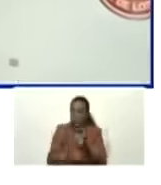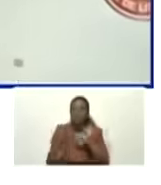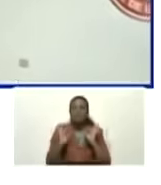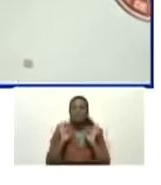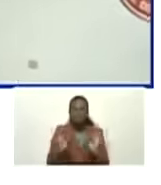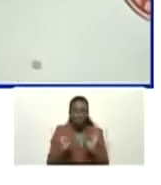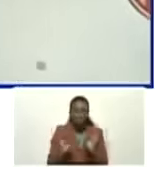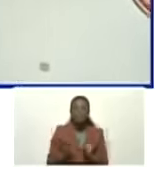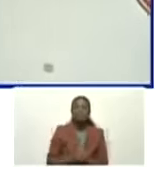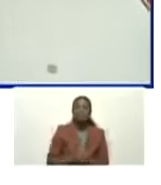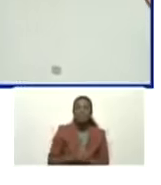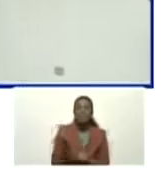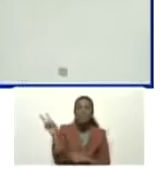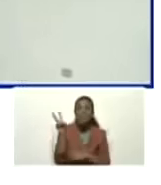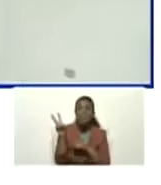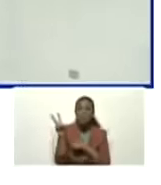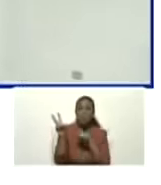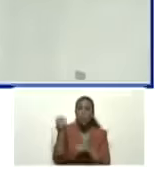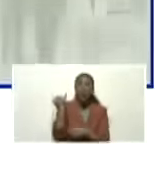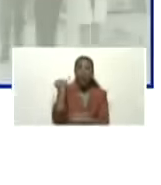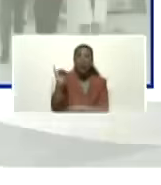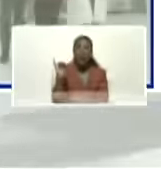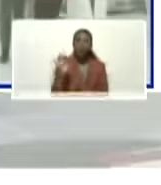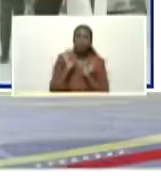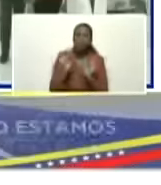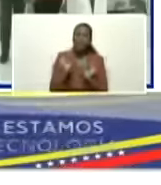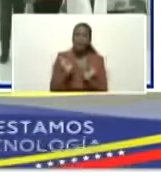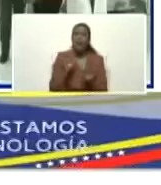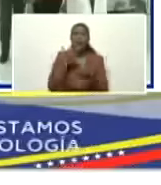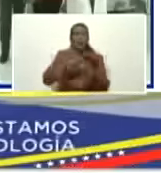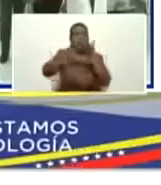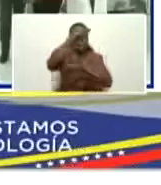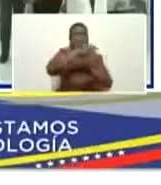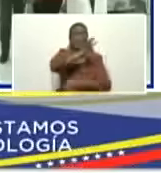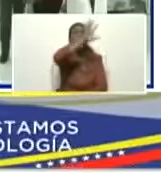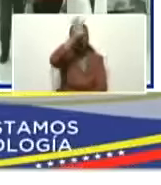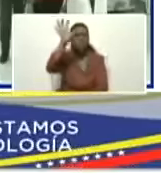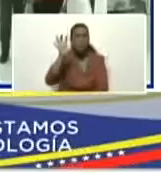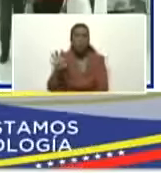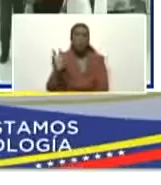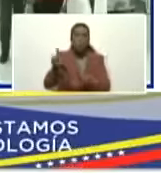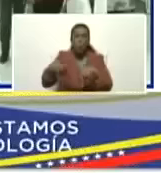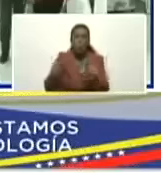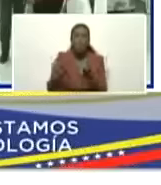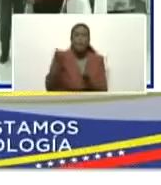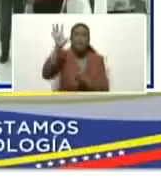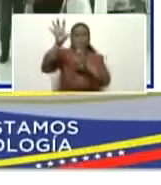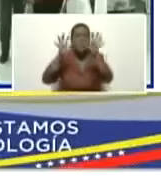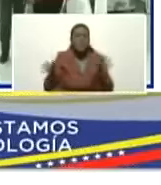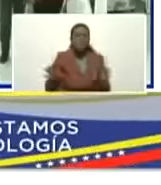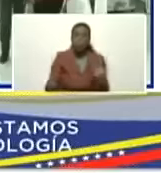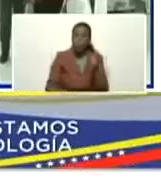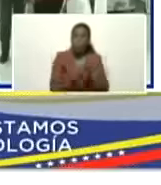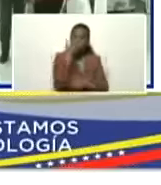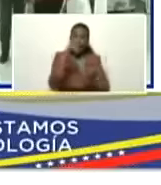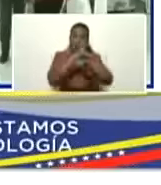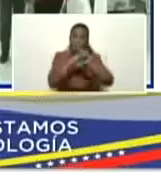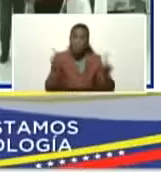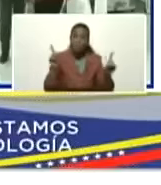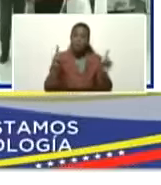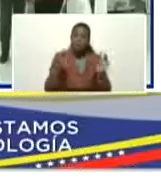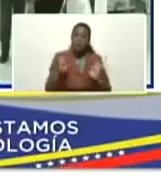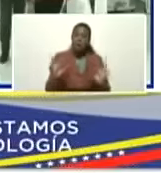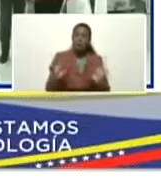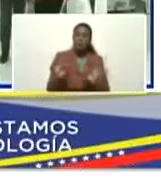Afortunadamente, Venezuela tiene extraordinarias relaciones con el mundo nuevo. Ha surgido un nuevo mundo.